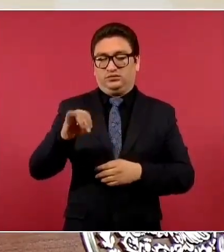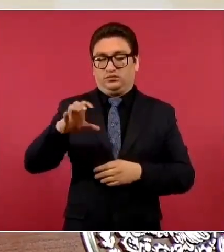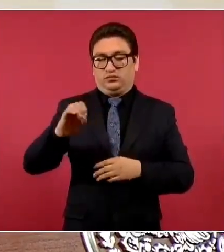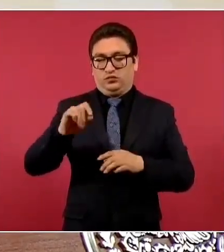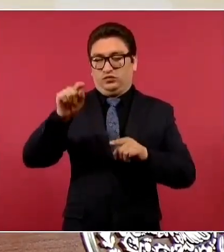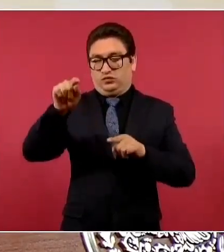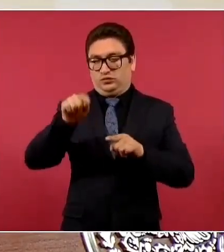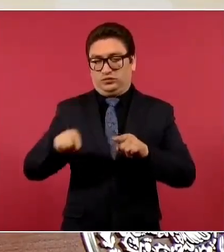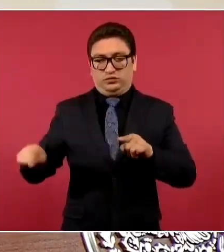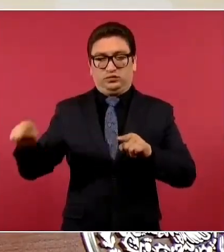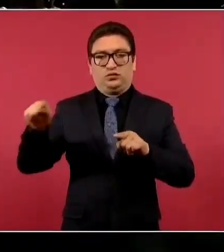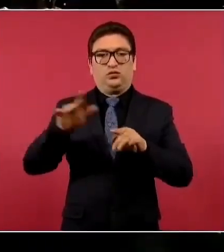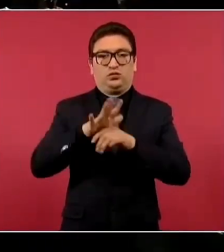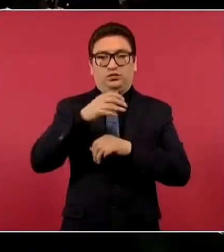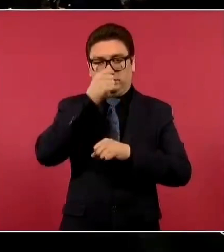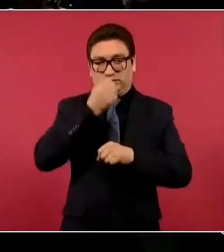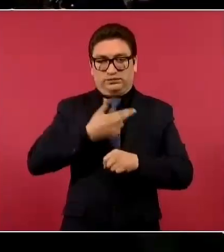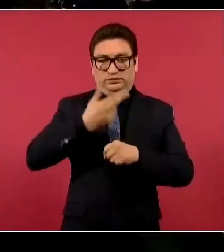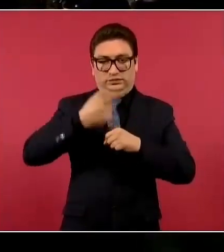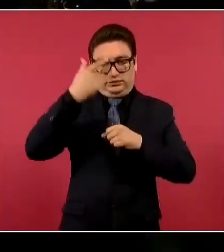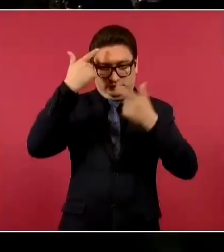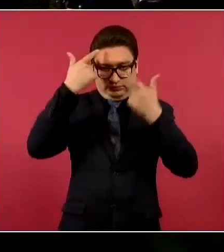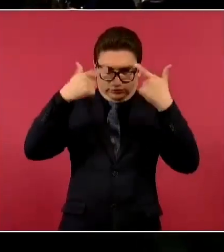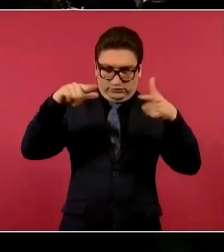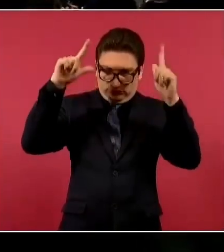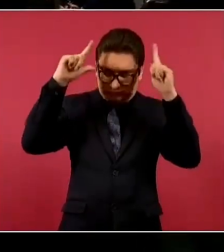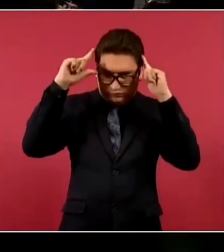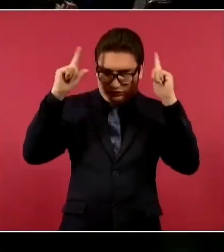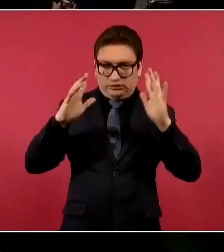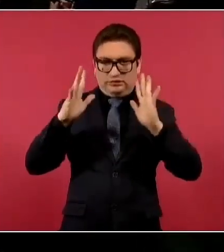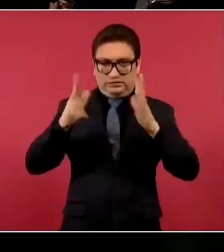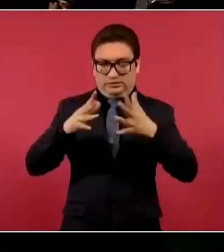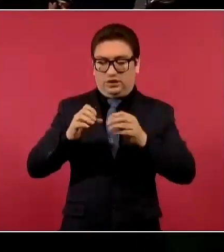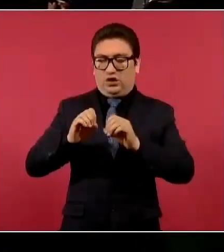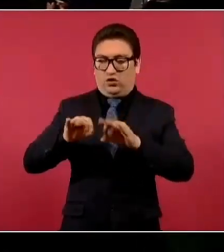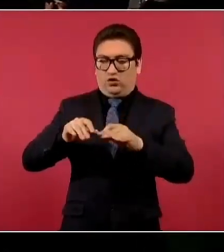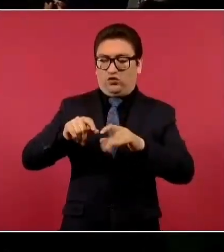Esto corresponde a la Secretaría de Marina, que ya está haciendo cuarteles